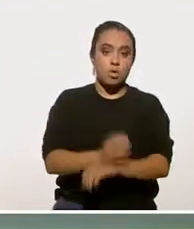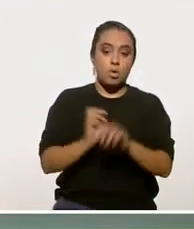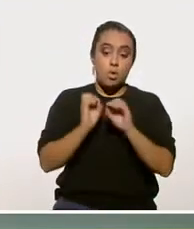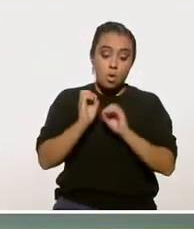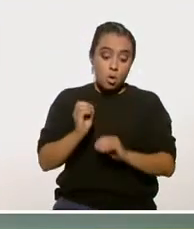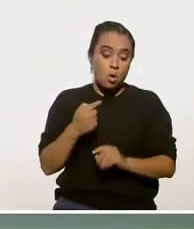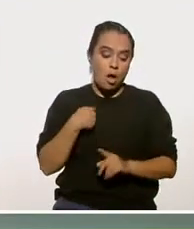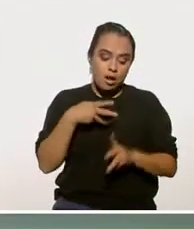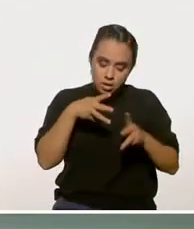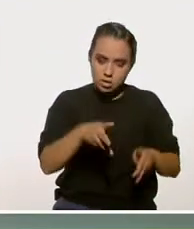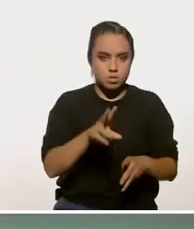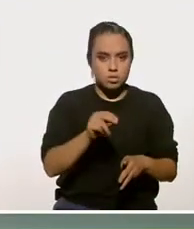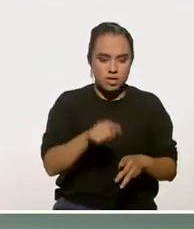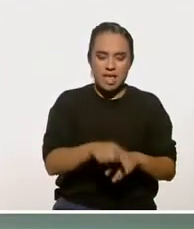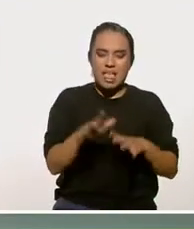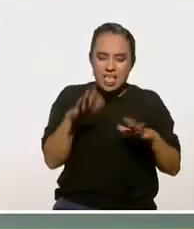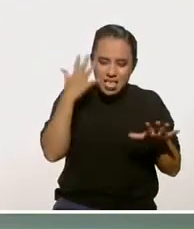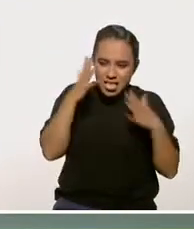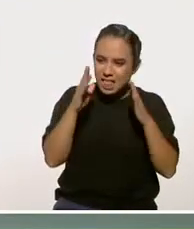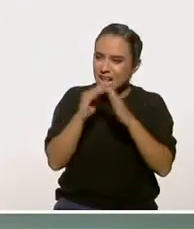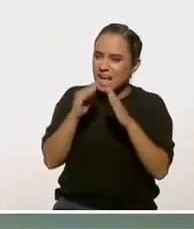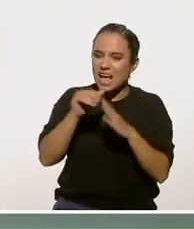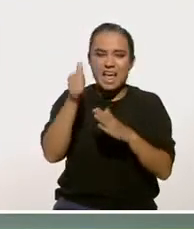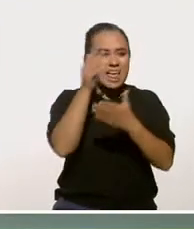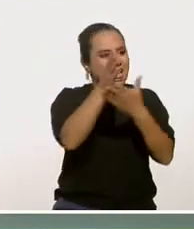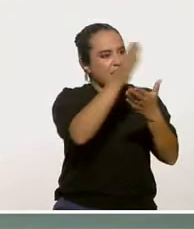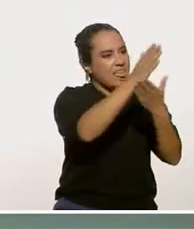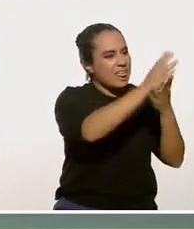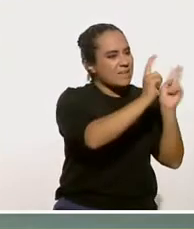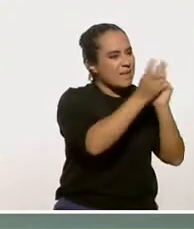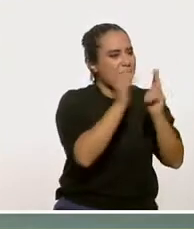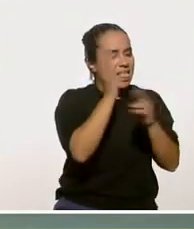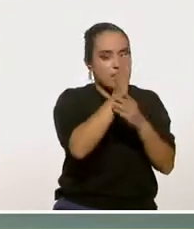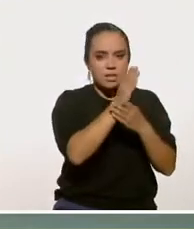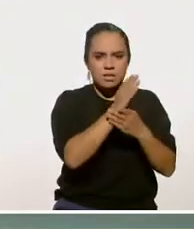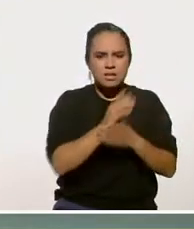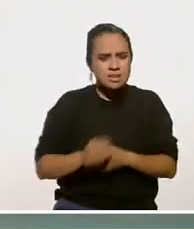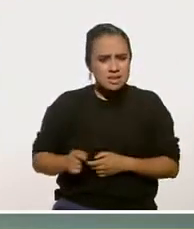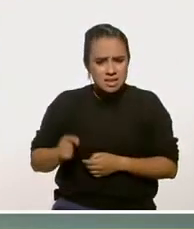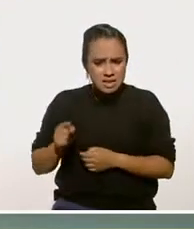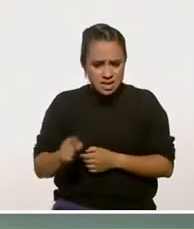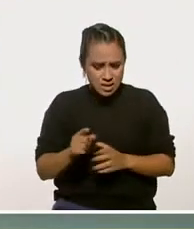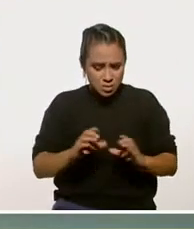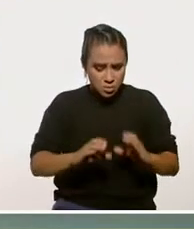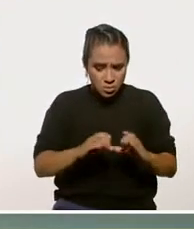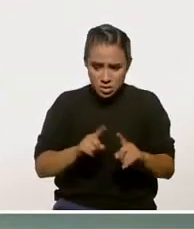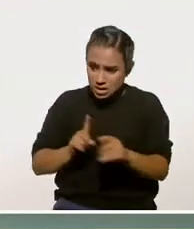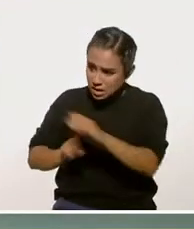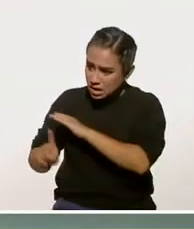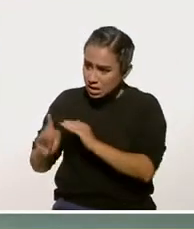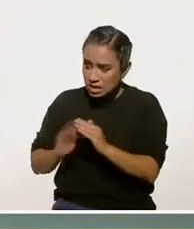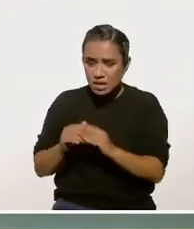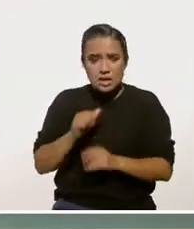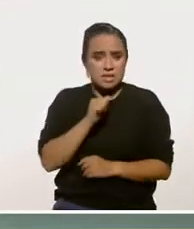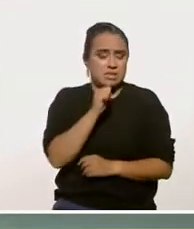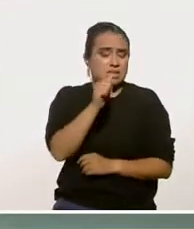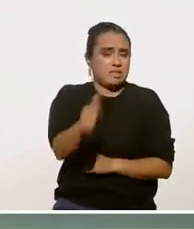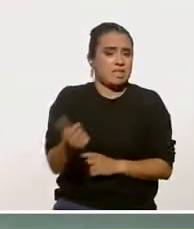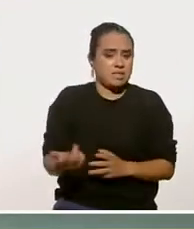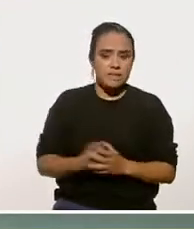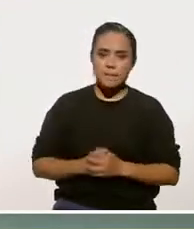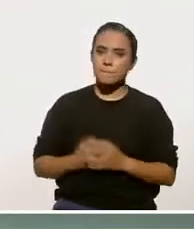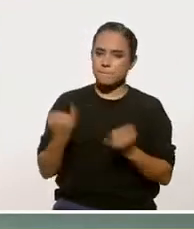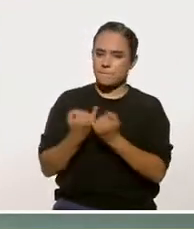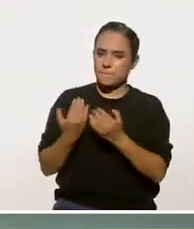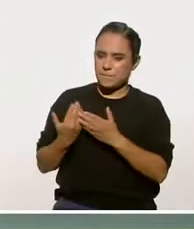la atención cuando van a hacer travesuras en las casas de los demás vecinos. No los mantienen ni resguardados en sus casas. Y también hace